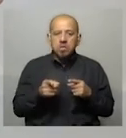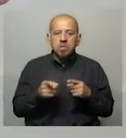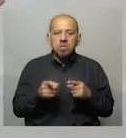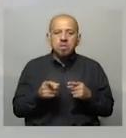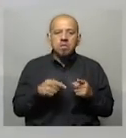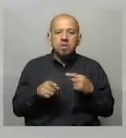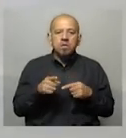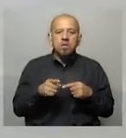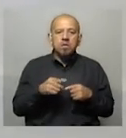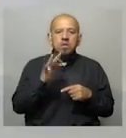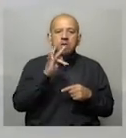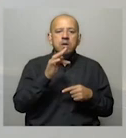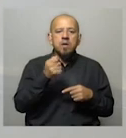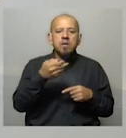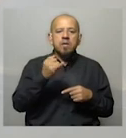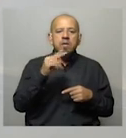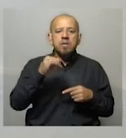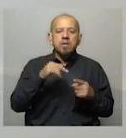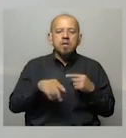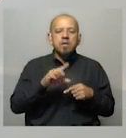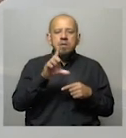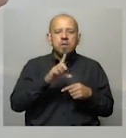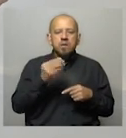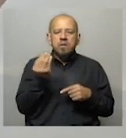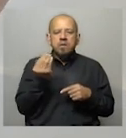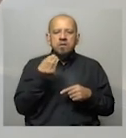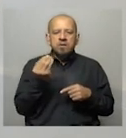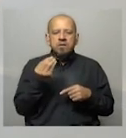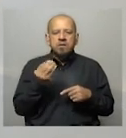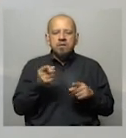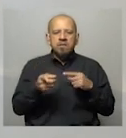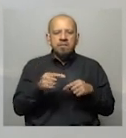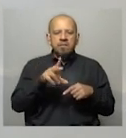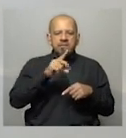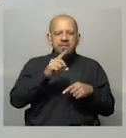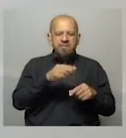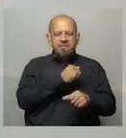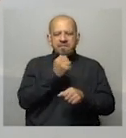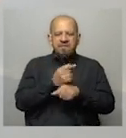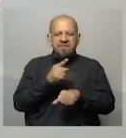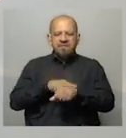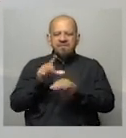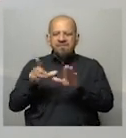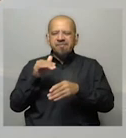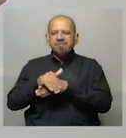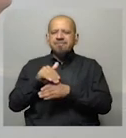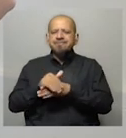inicio, es en el espacio Favini del Subte, y está abierto de lunes a sábados desde el mediodía, desde las 12 hasta las 7 de la tarde.